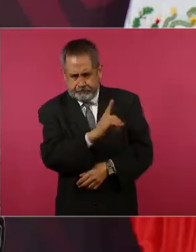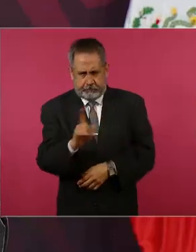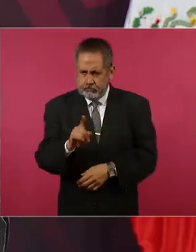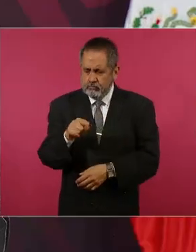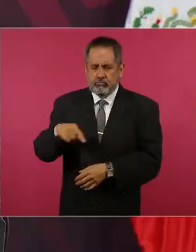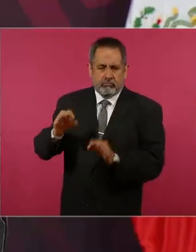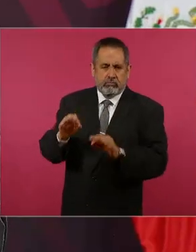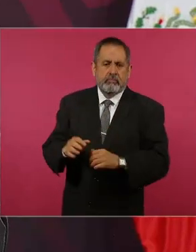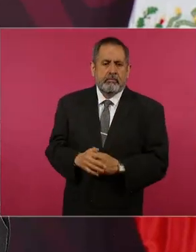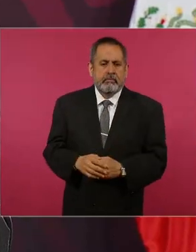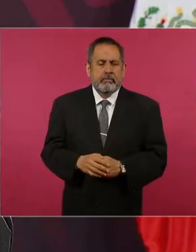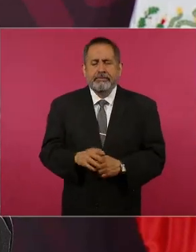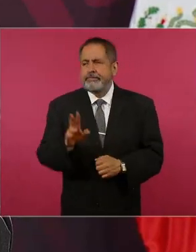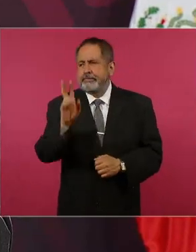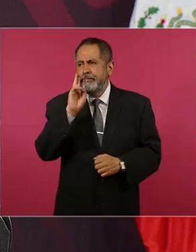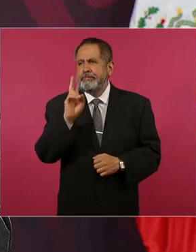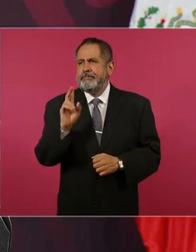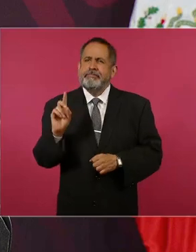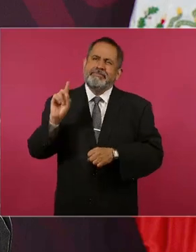A ver si un día les traigo